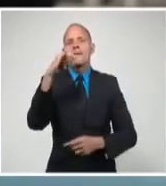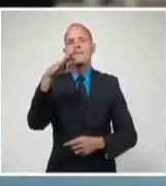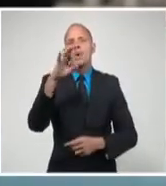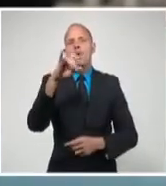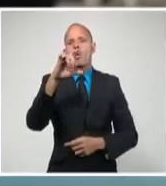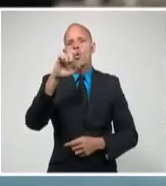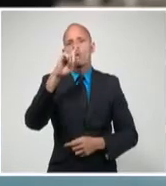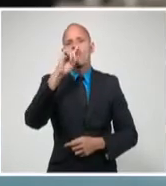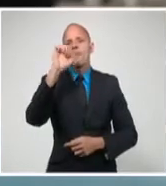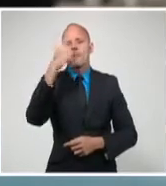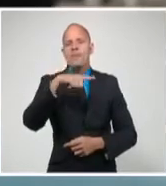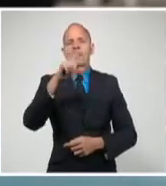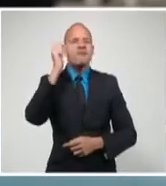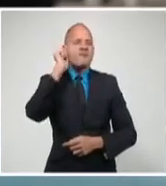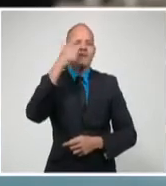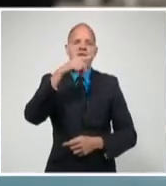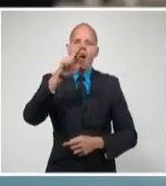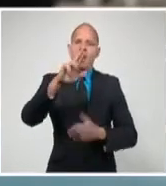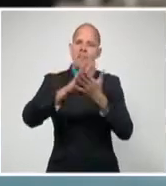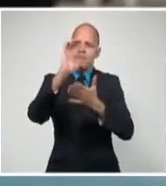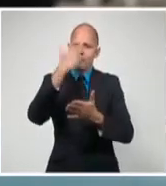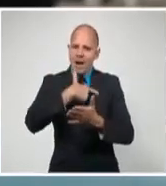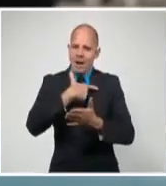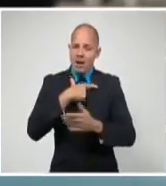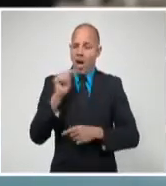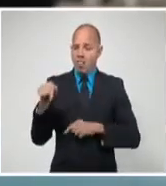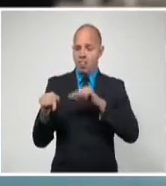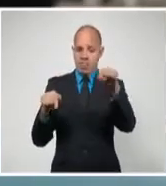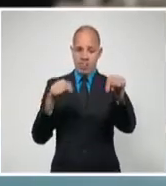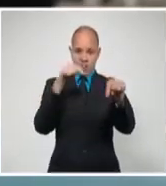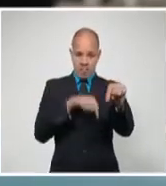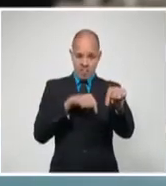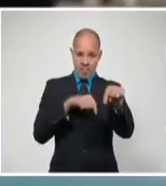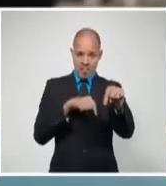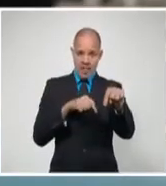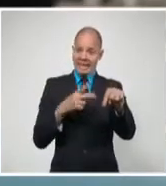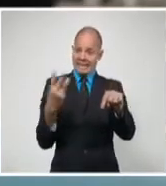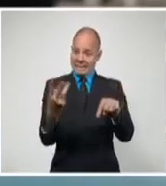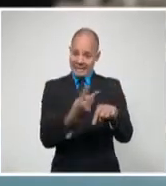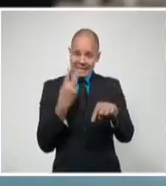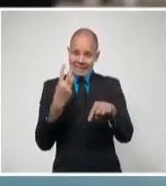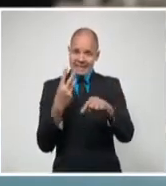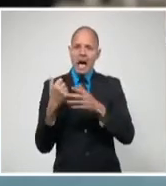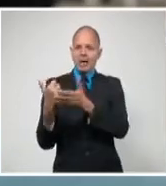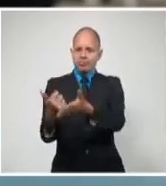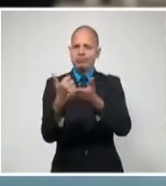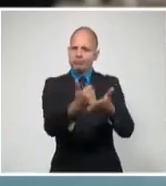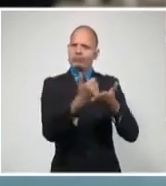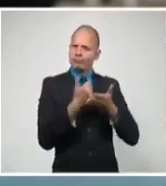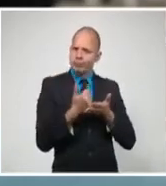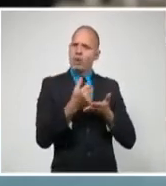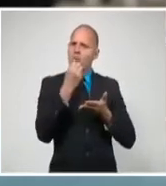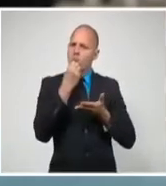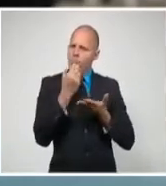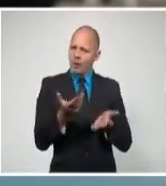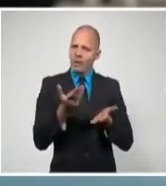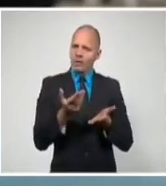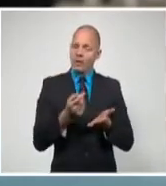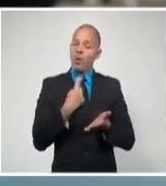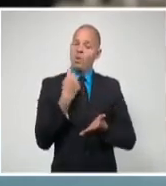Centro de Investigación y Desarrollo de Medicamentos de Biocuba Pharma, y es un laboratorio en el cual investigadores y profesores de la universidad obtenemos